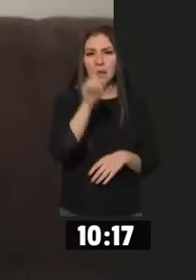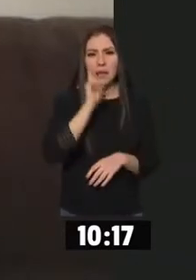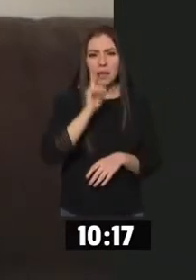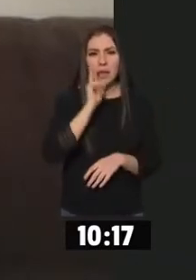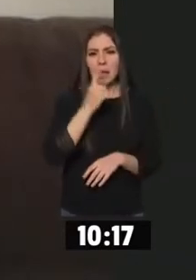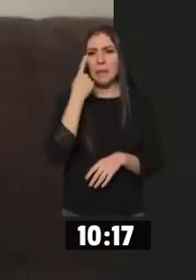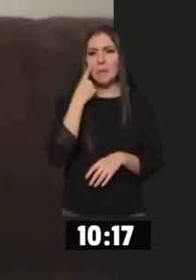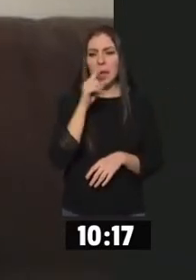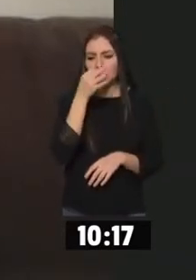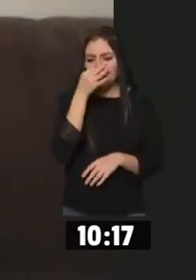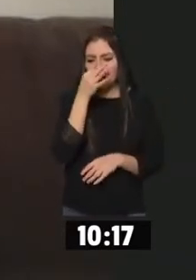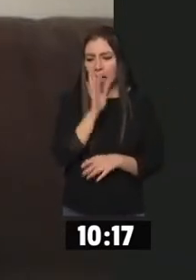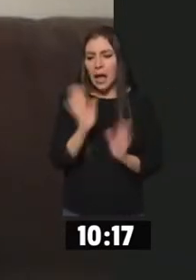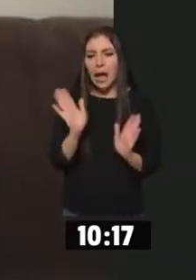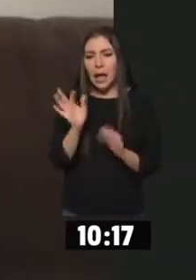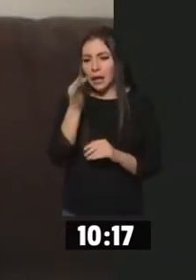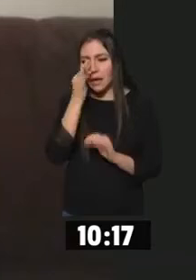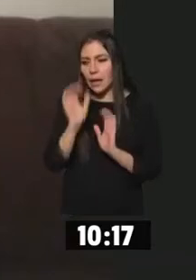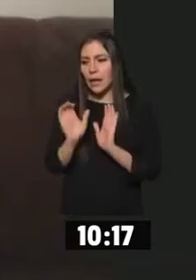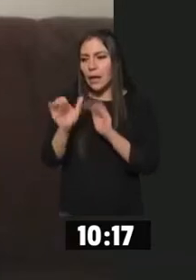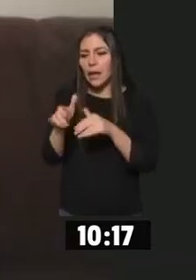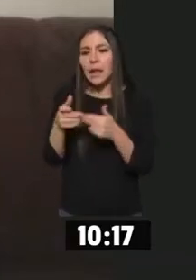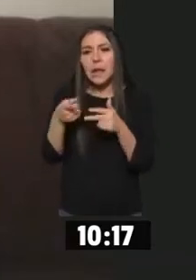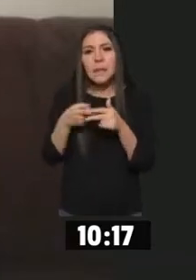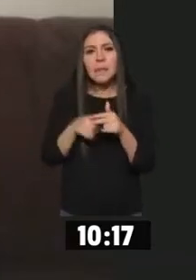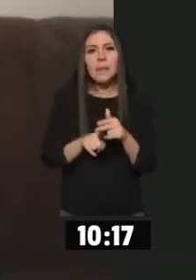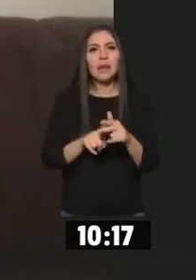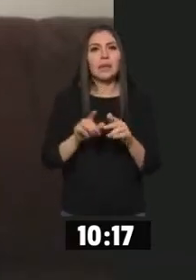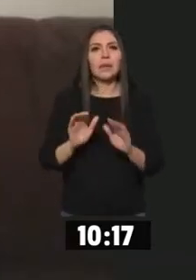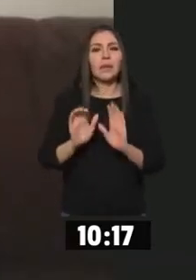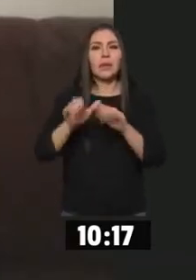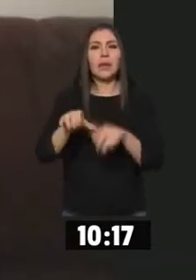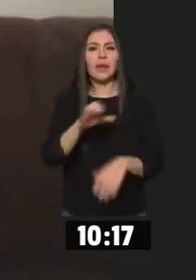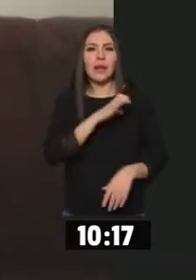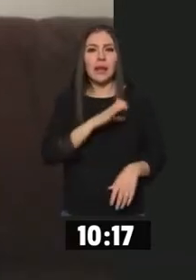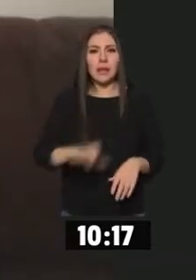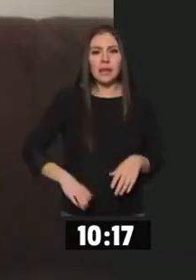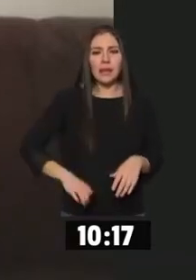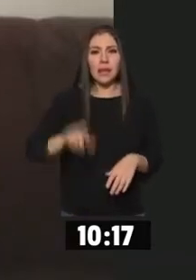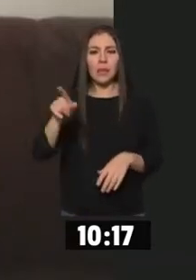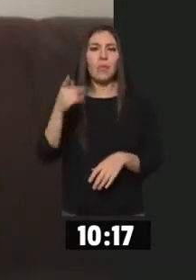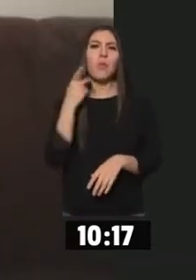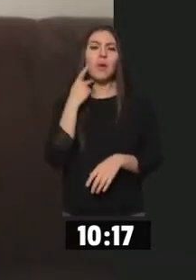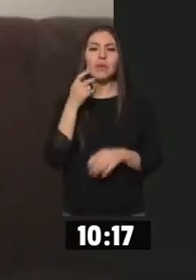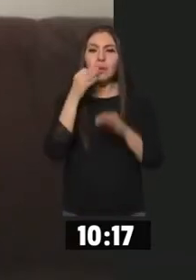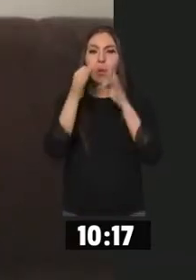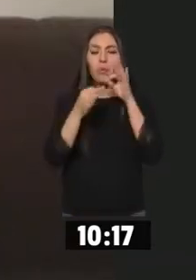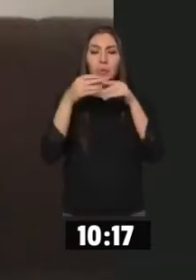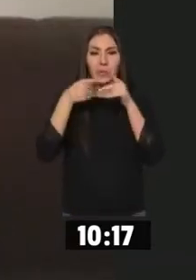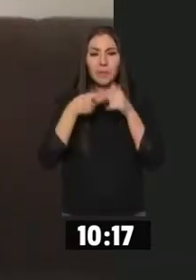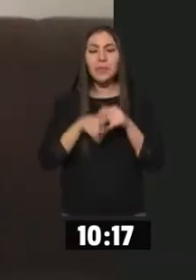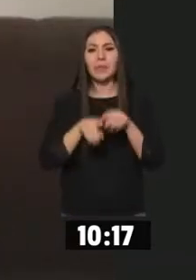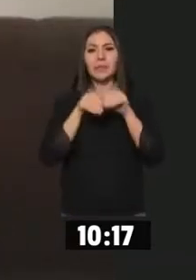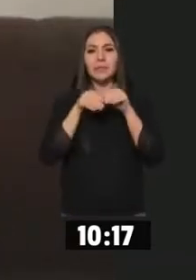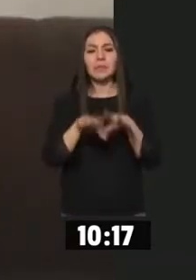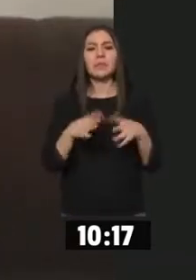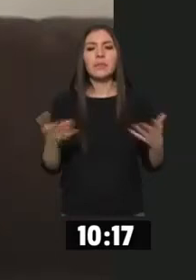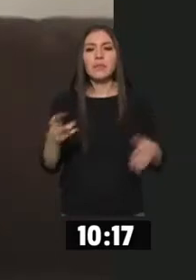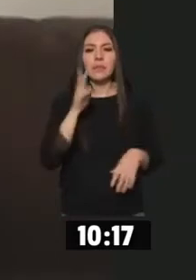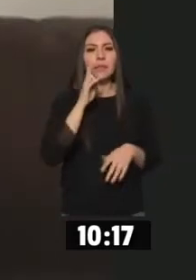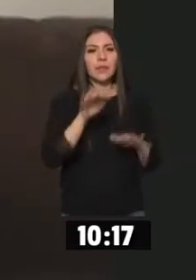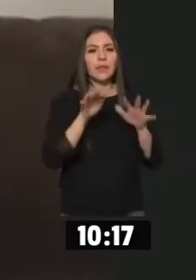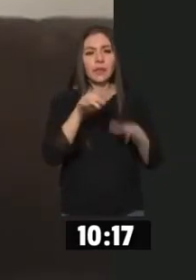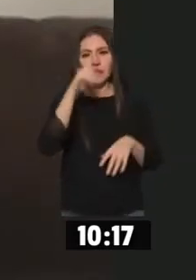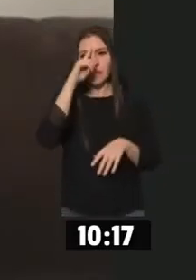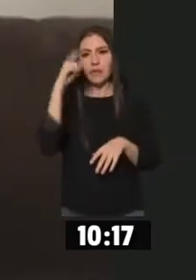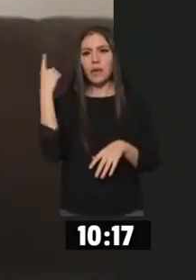pues ya a unos días de que inicien las campañas políticas también de aquella entidad, y lo cual también refleja pues las motivaciones